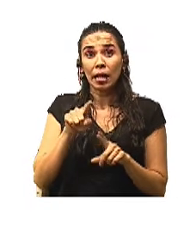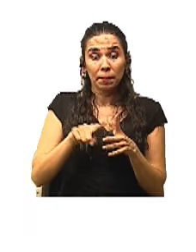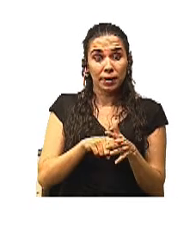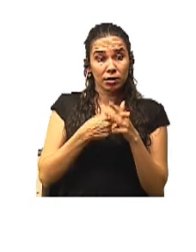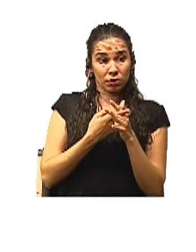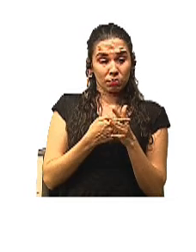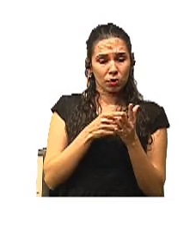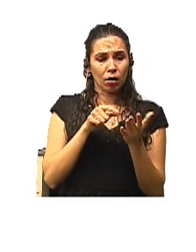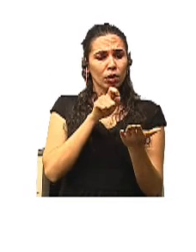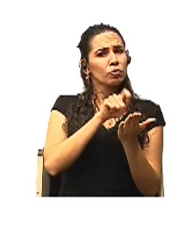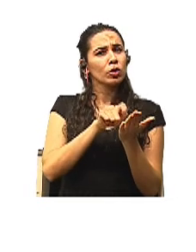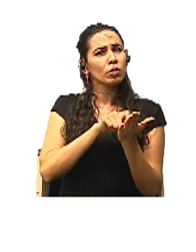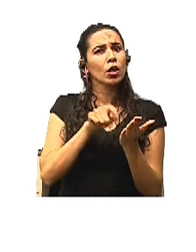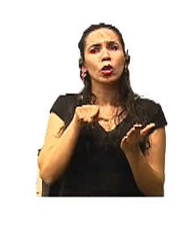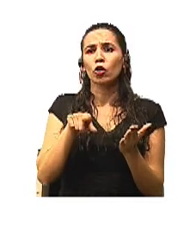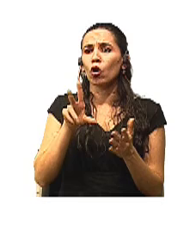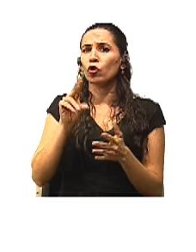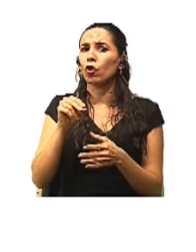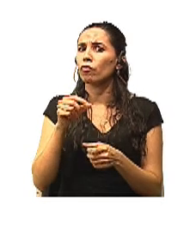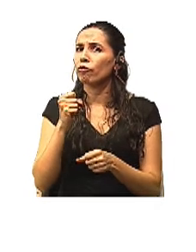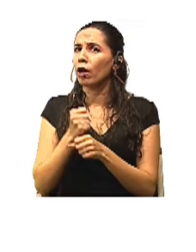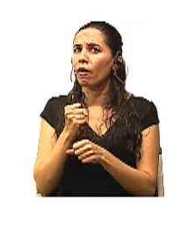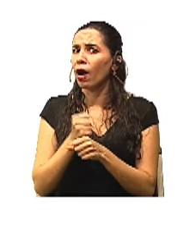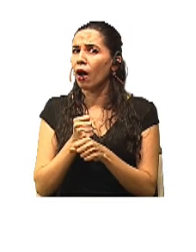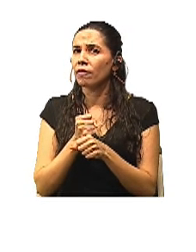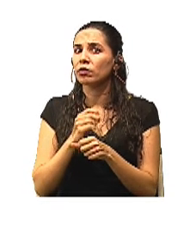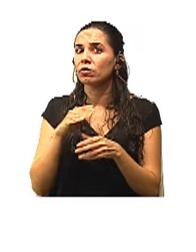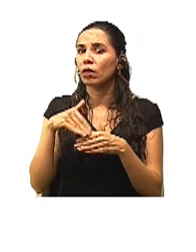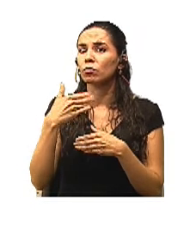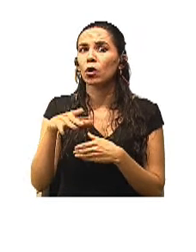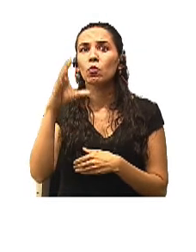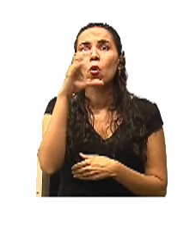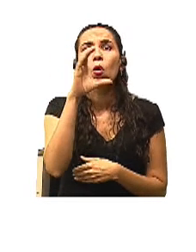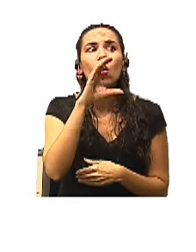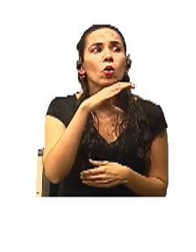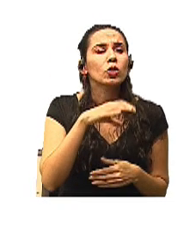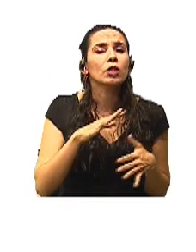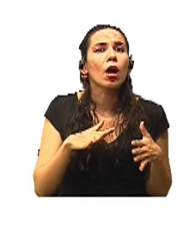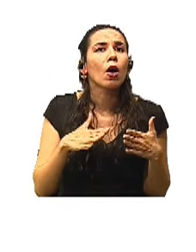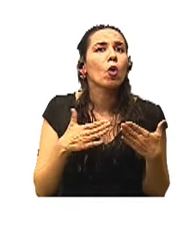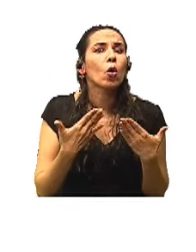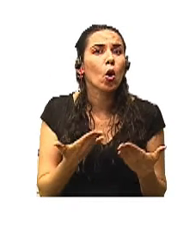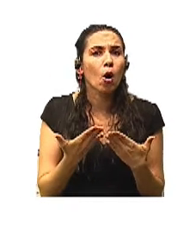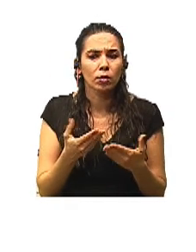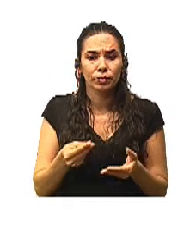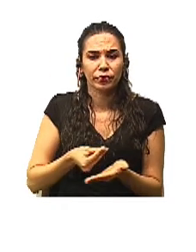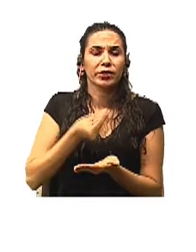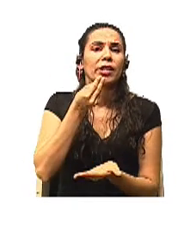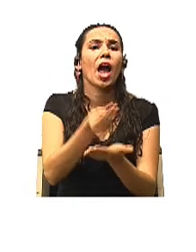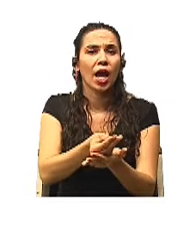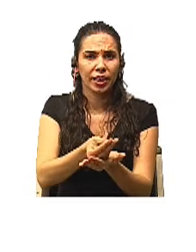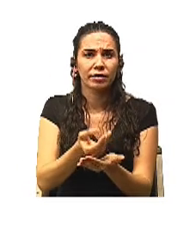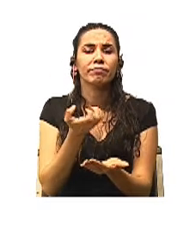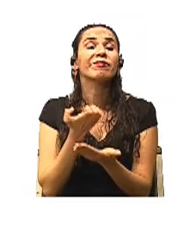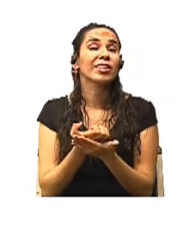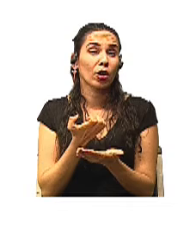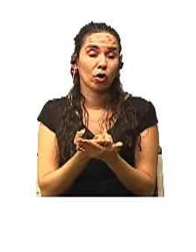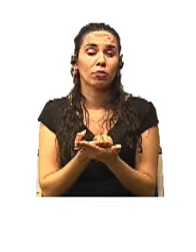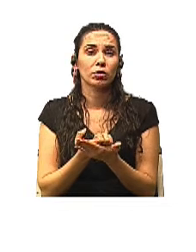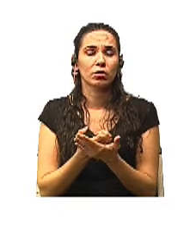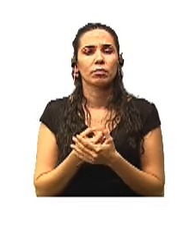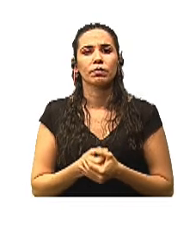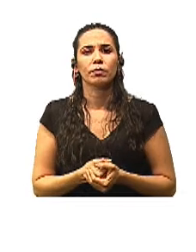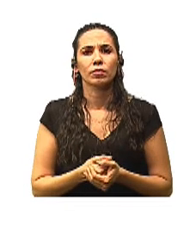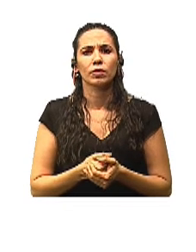no trabajaba, pero después tiene que buscar cómo aportar económicamente.